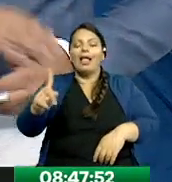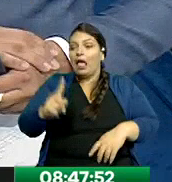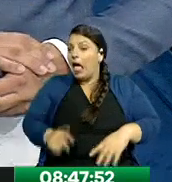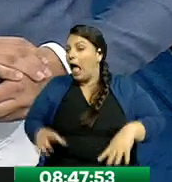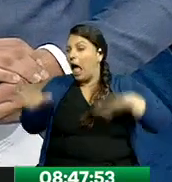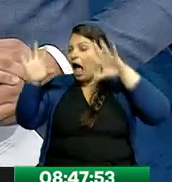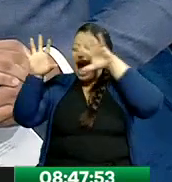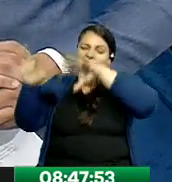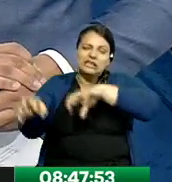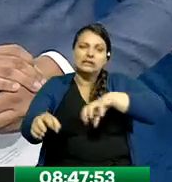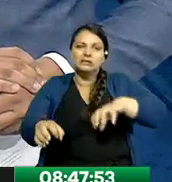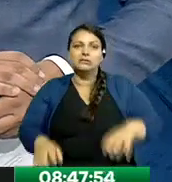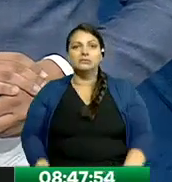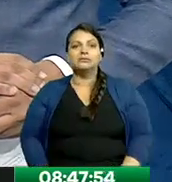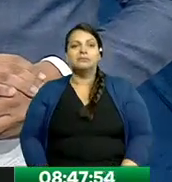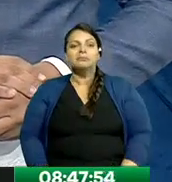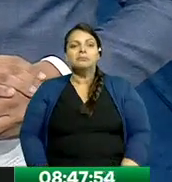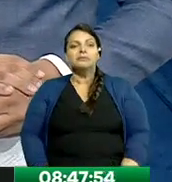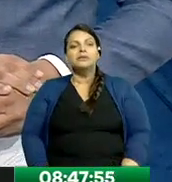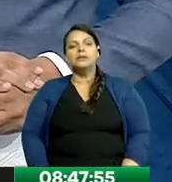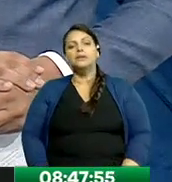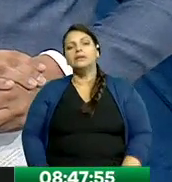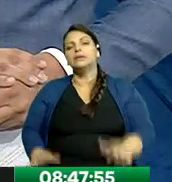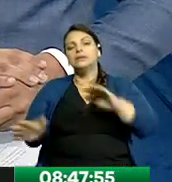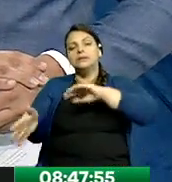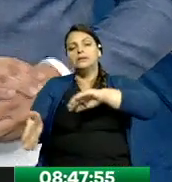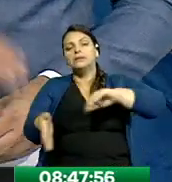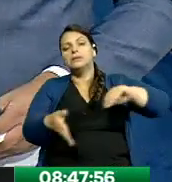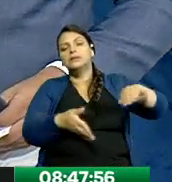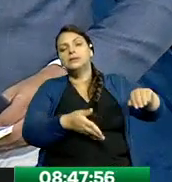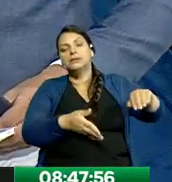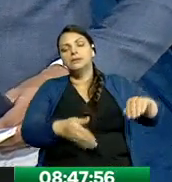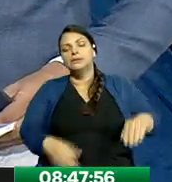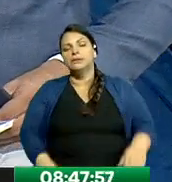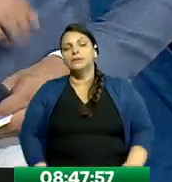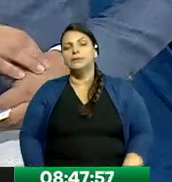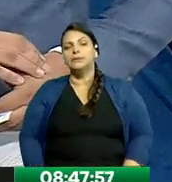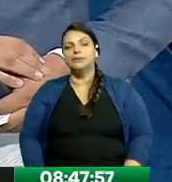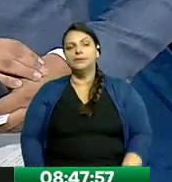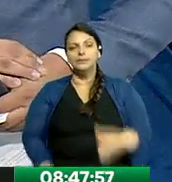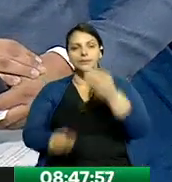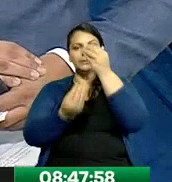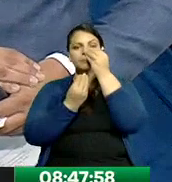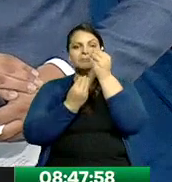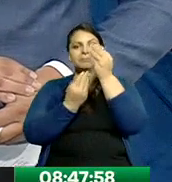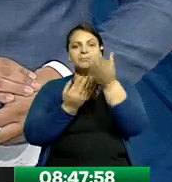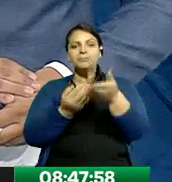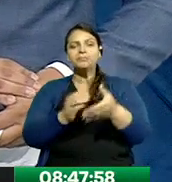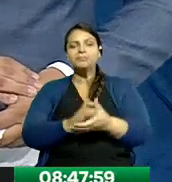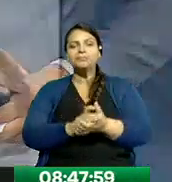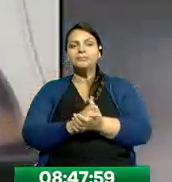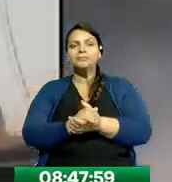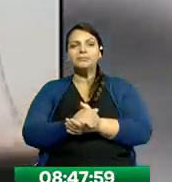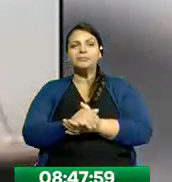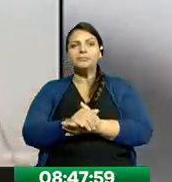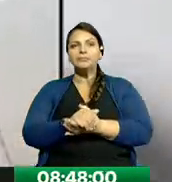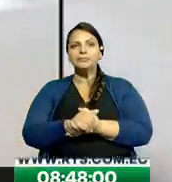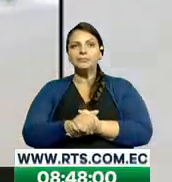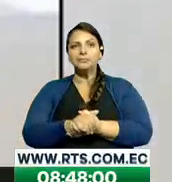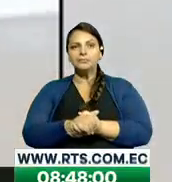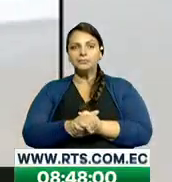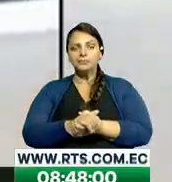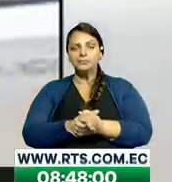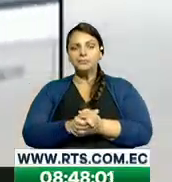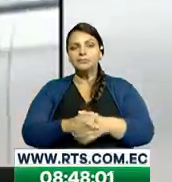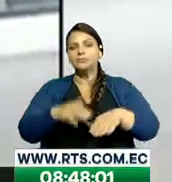cosa también que me parece inverosímil, señoras y señores. Miren y escuchen con atención. Un camión que